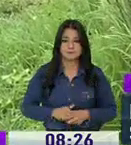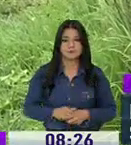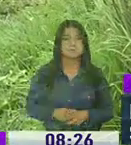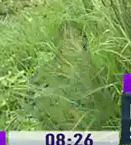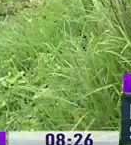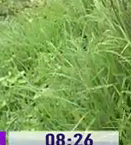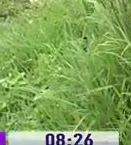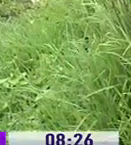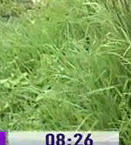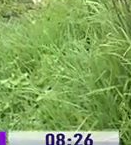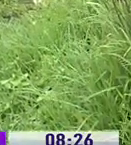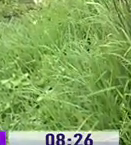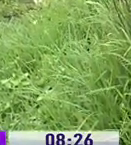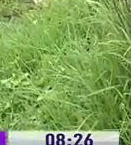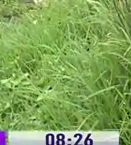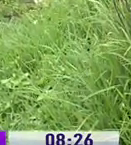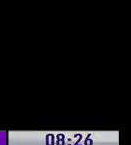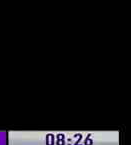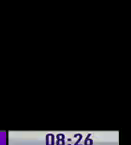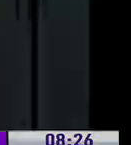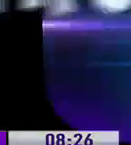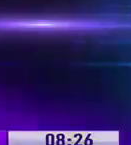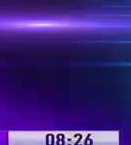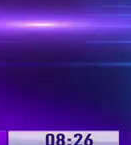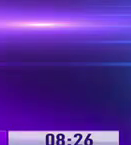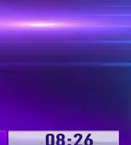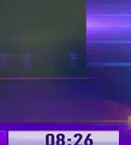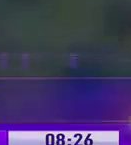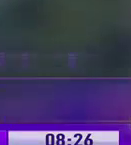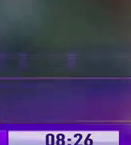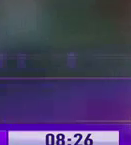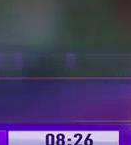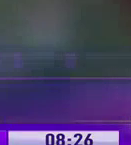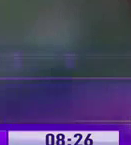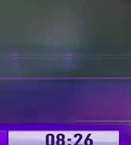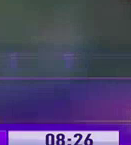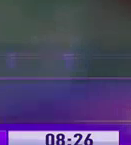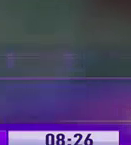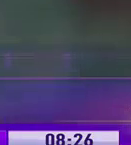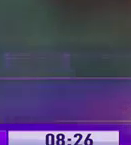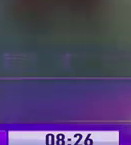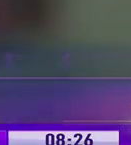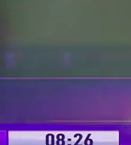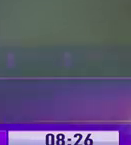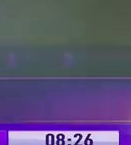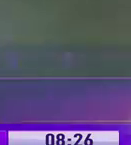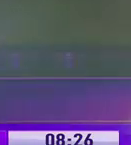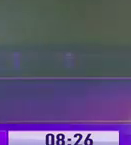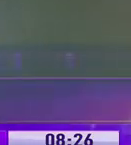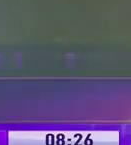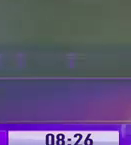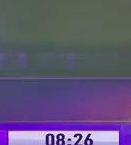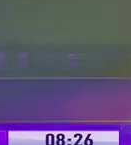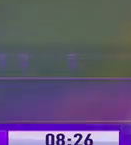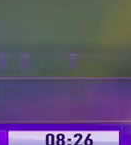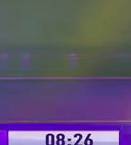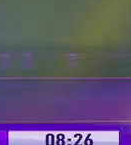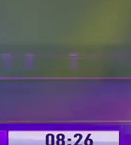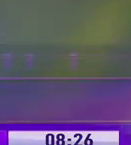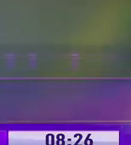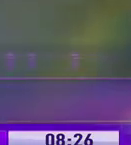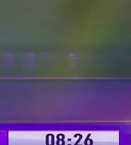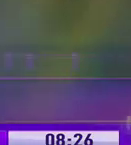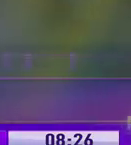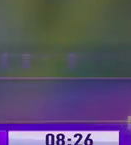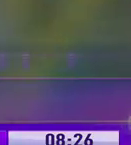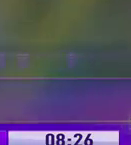Sofía Vintimilla. Y es momento de hacer una pausa comercial, amigos televidentes. Para retornar, les contamos que las autoridades de la